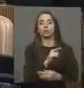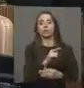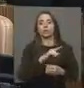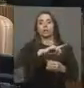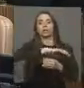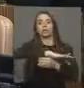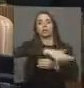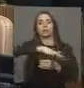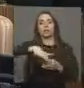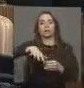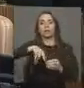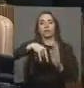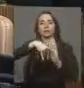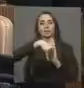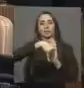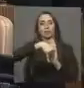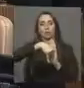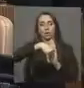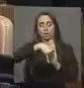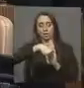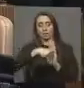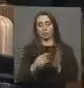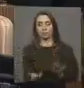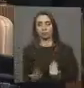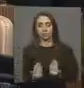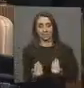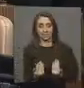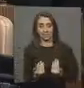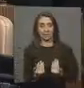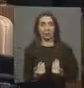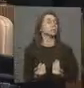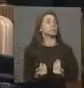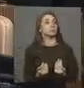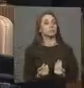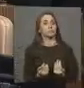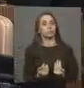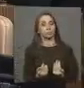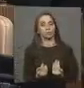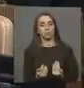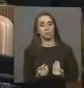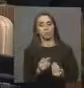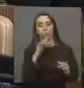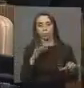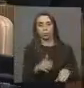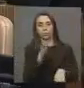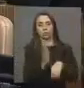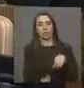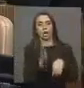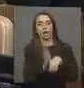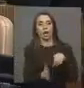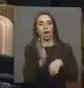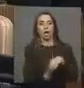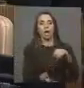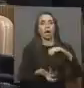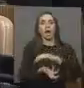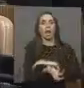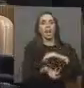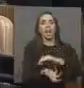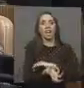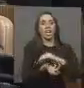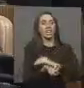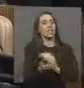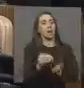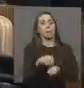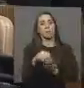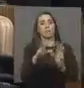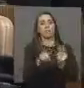chiloé son regiones que requieren obviamente la utilización de la leña con un mecanismo que lo utilizan miles